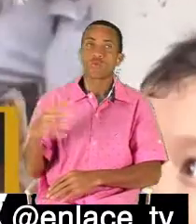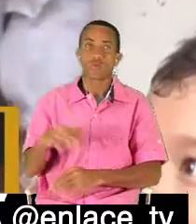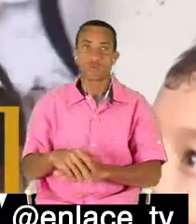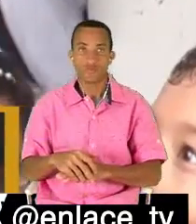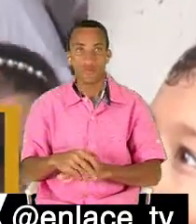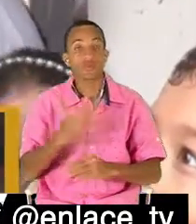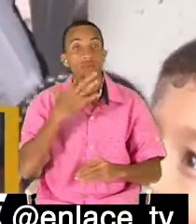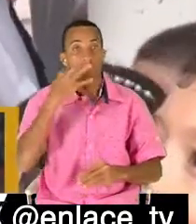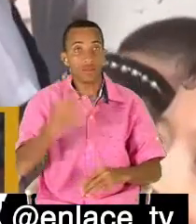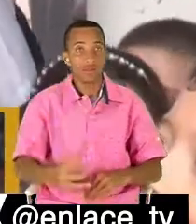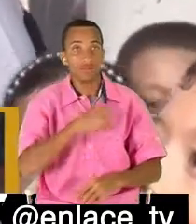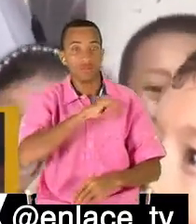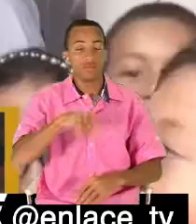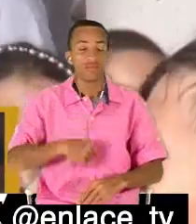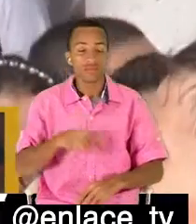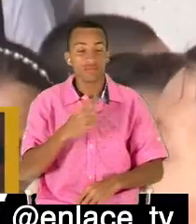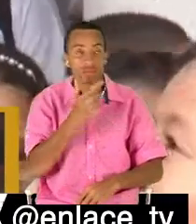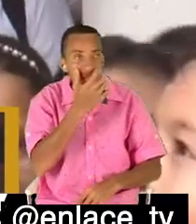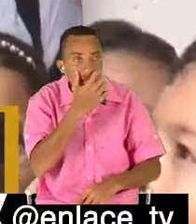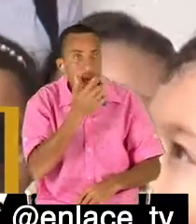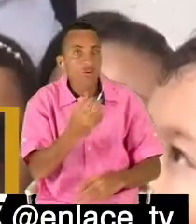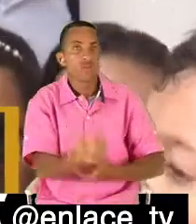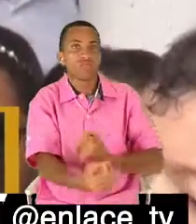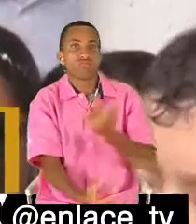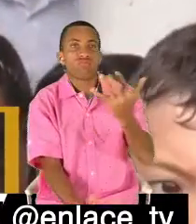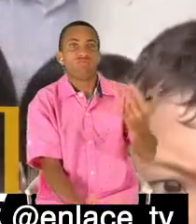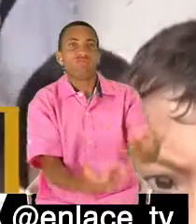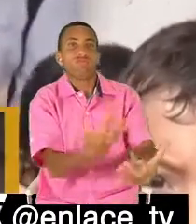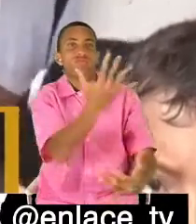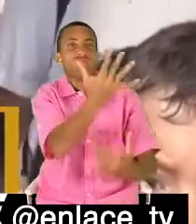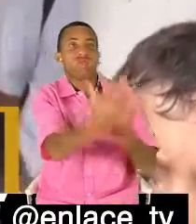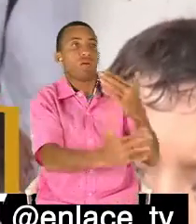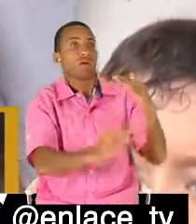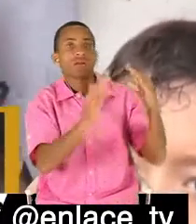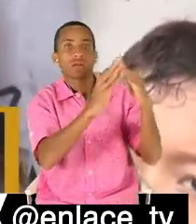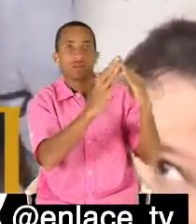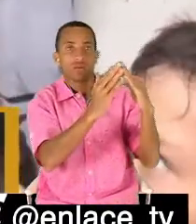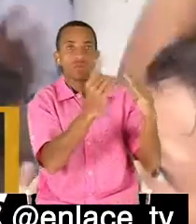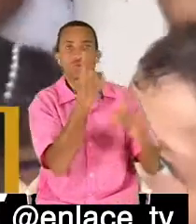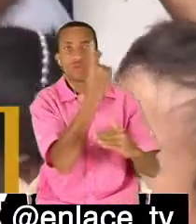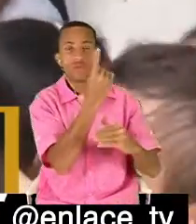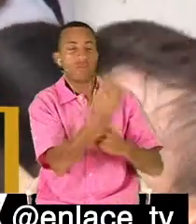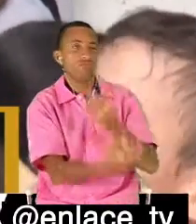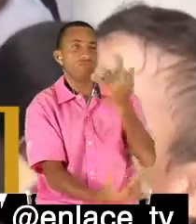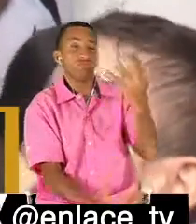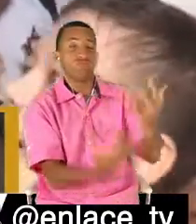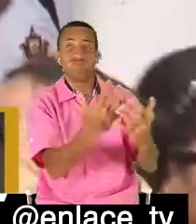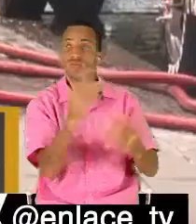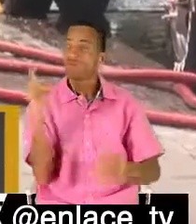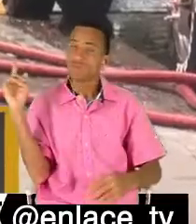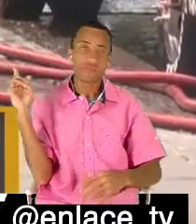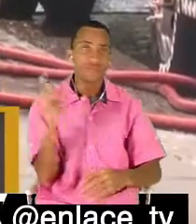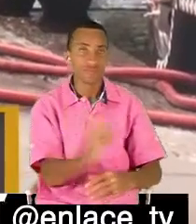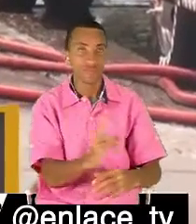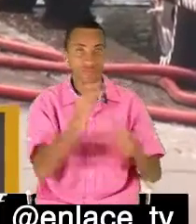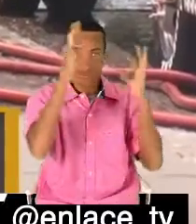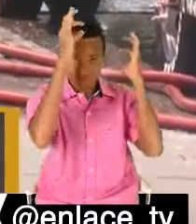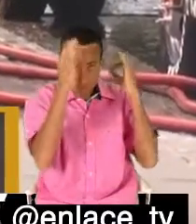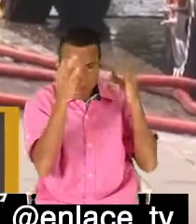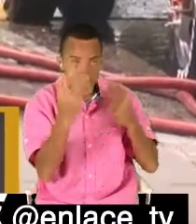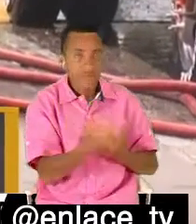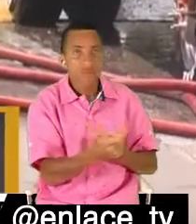que nosotros nos dimos cuenta de la cantidad de humo que estaba saliendo de una de las casas. Llegaron los bomberos, se acercaron porque el